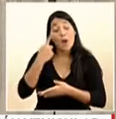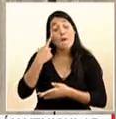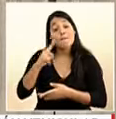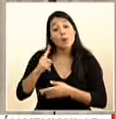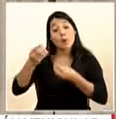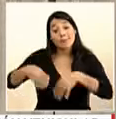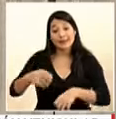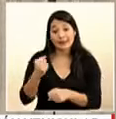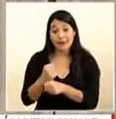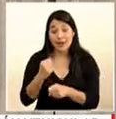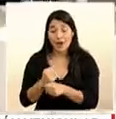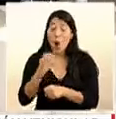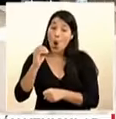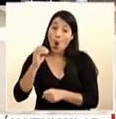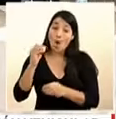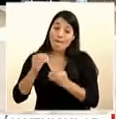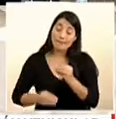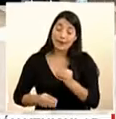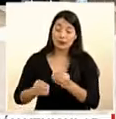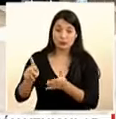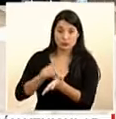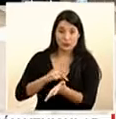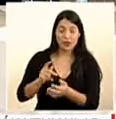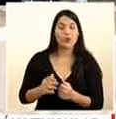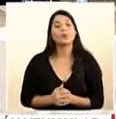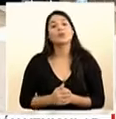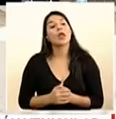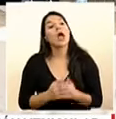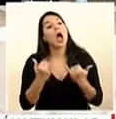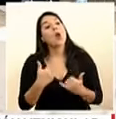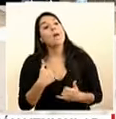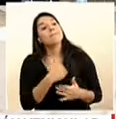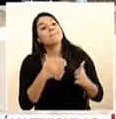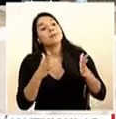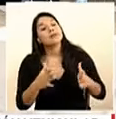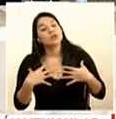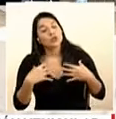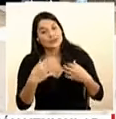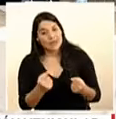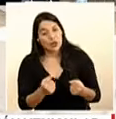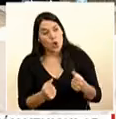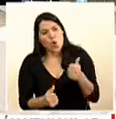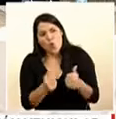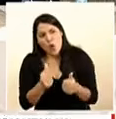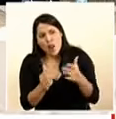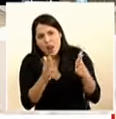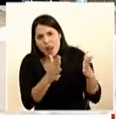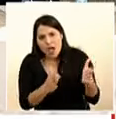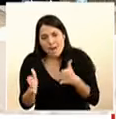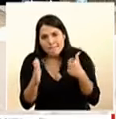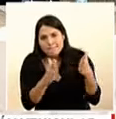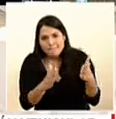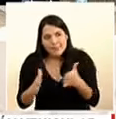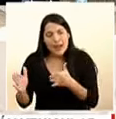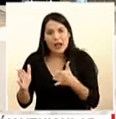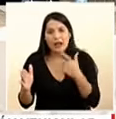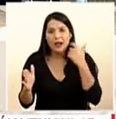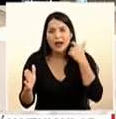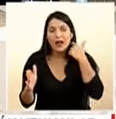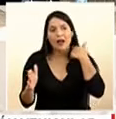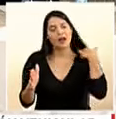ingresos gracias señor presidente para el ministro de salud doctor daniel salas cuál es el plan de escape para después de que se